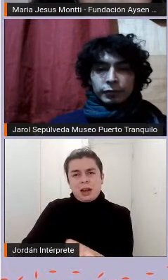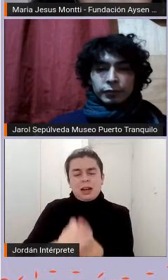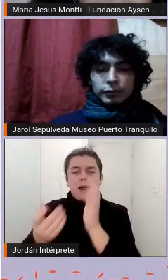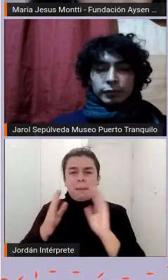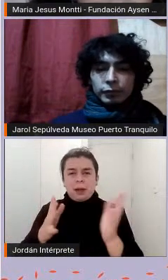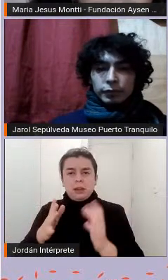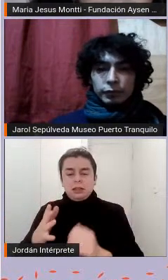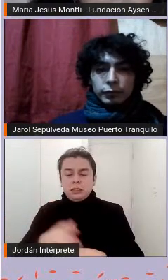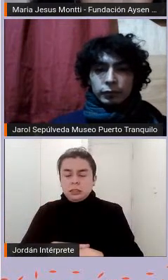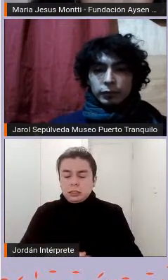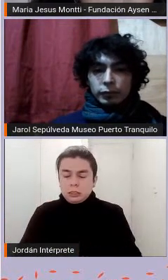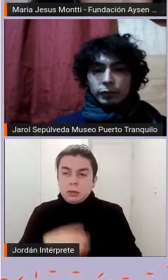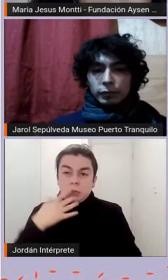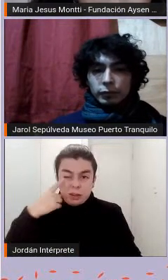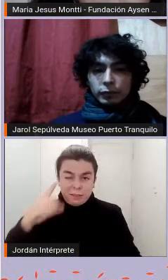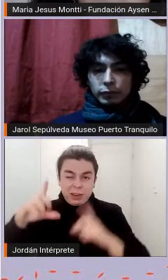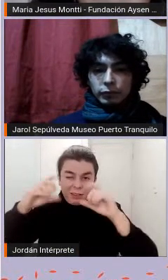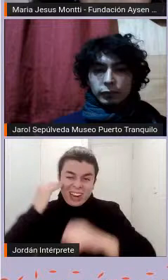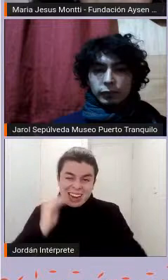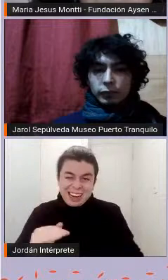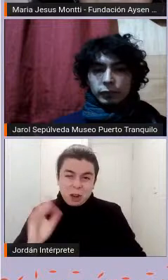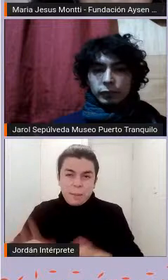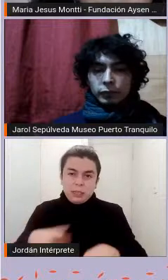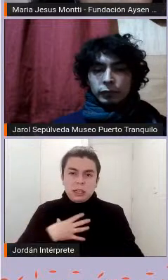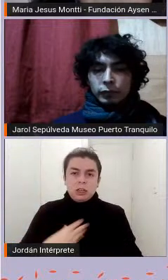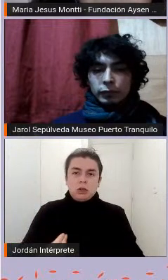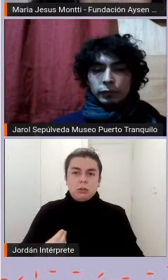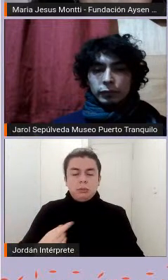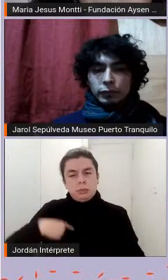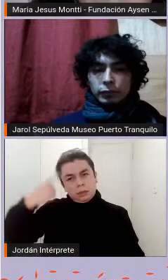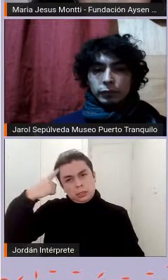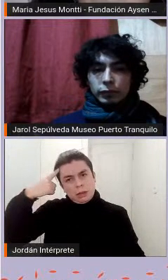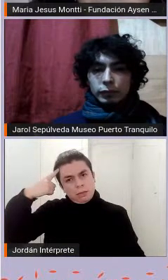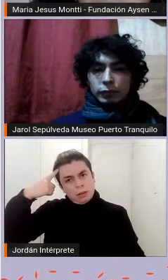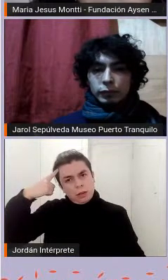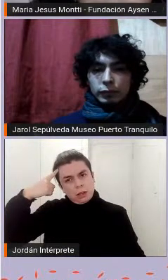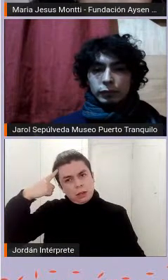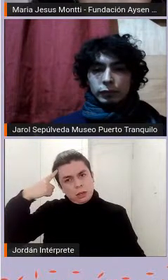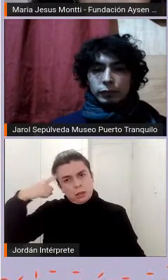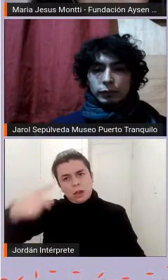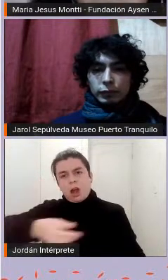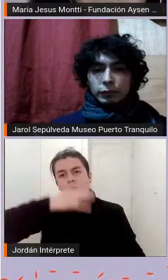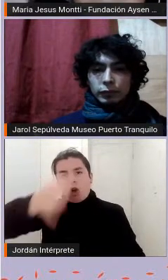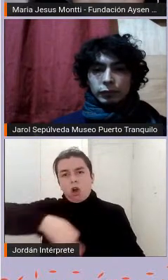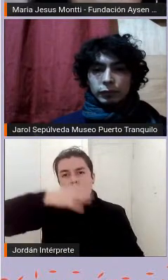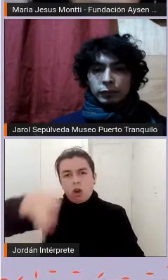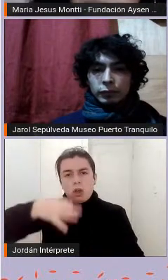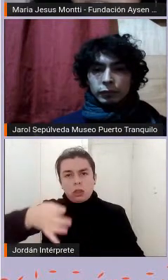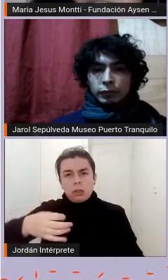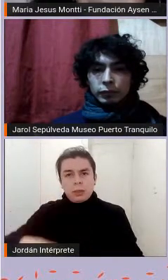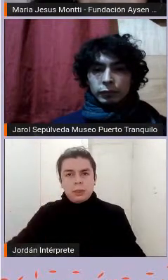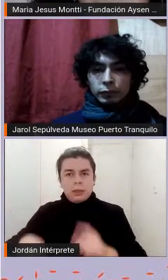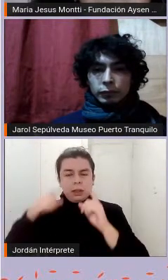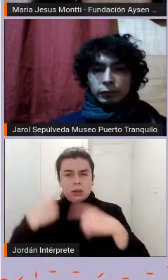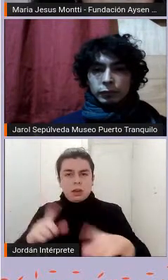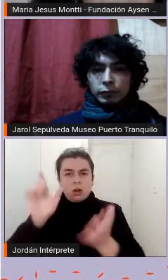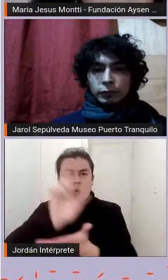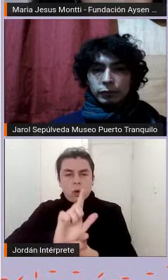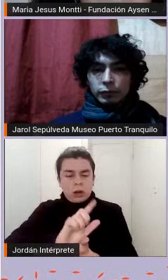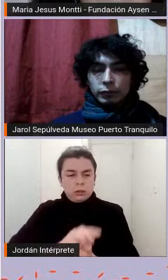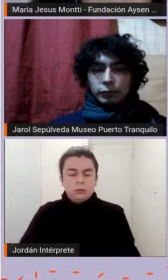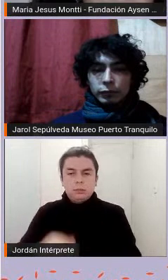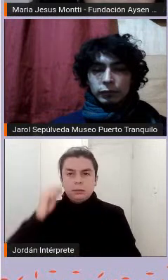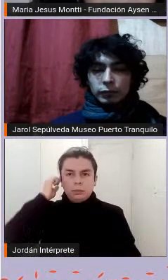surge el interés y el sueño de por qué no dar a conocer lo que está sucediendo en su localidad y por qué